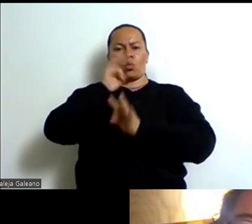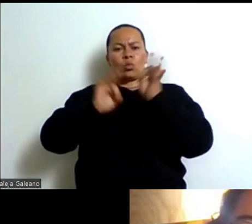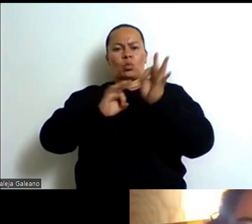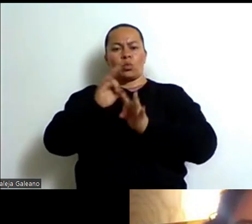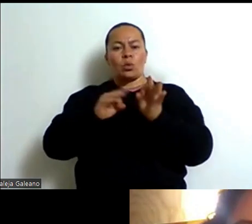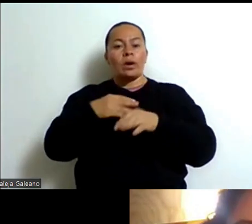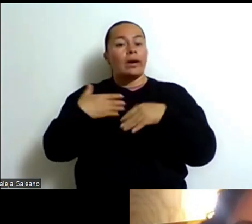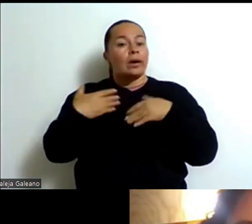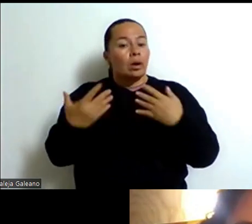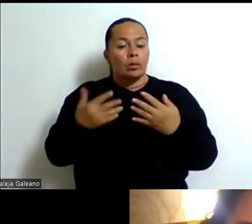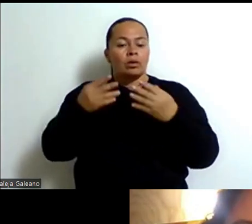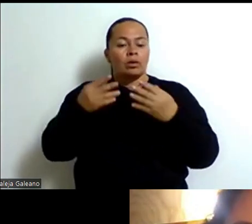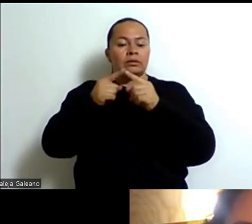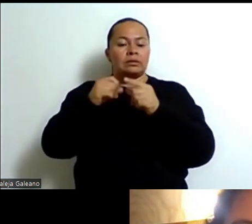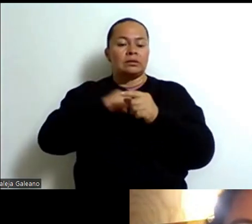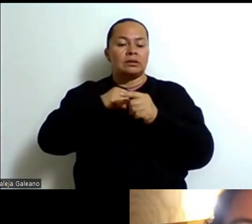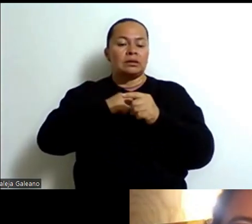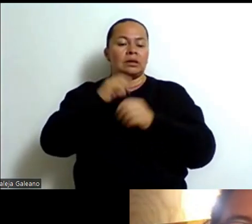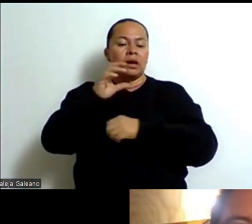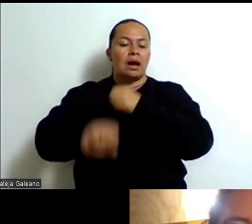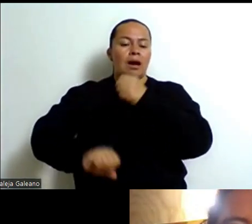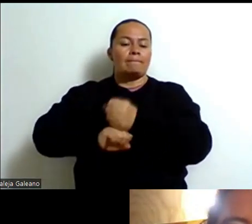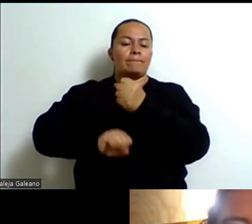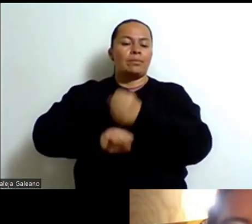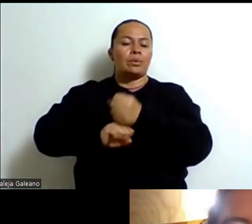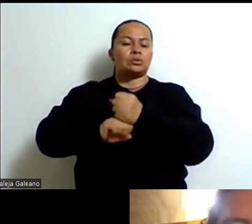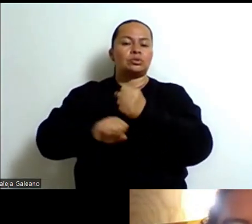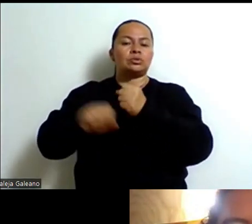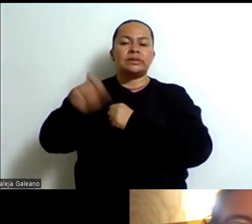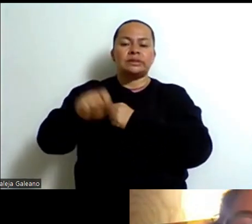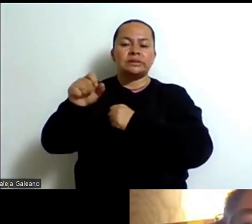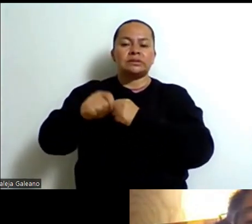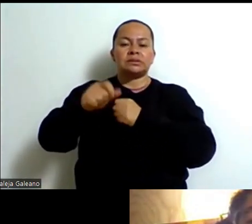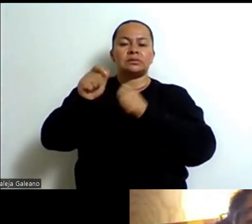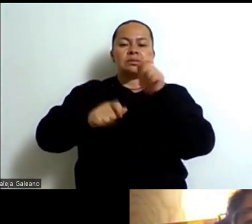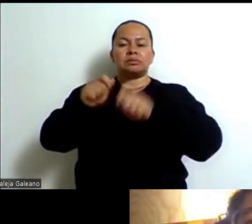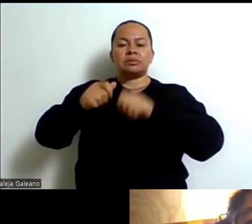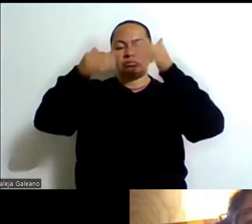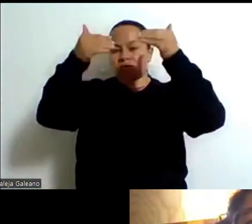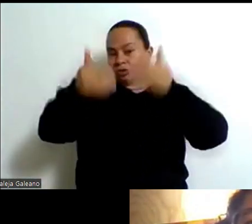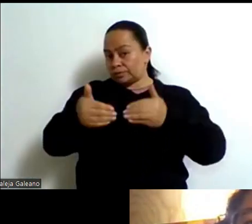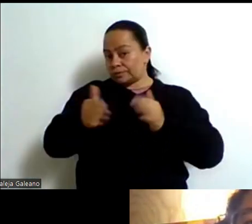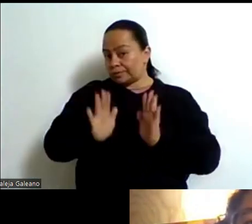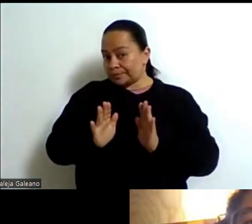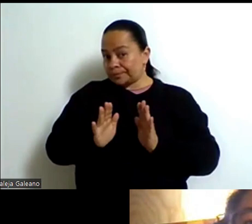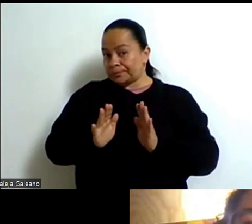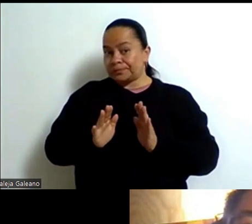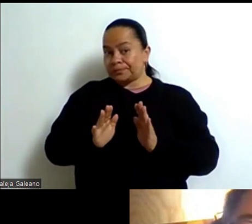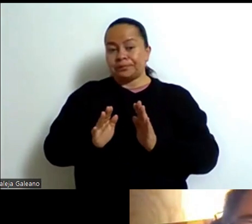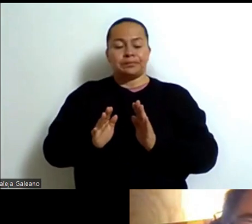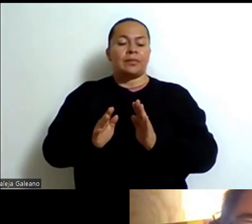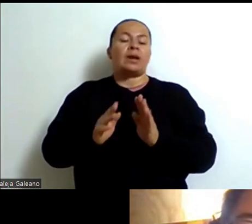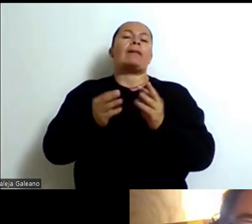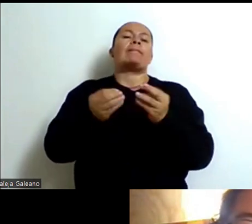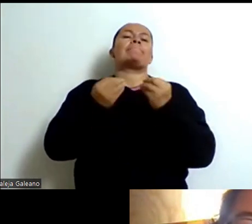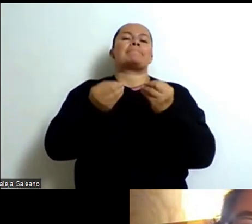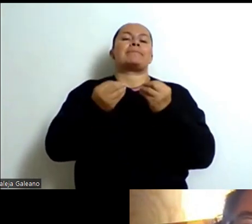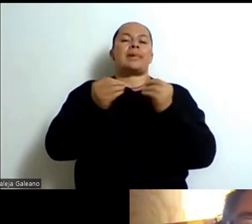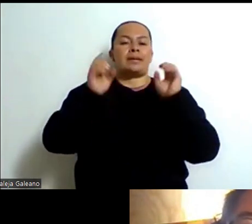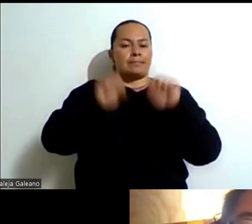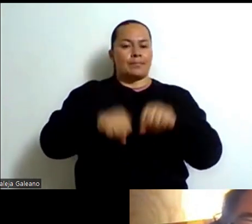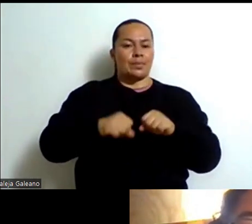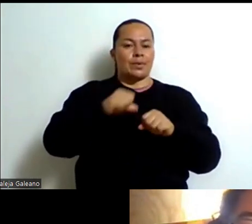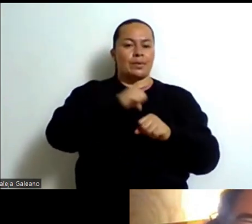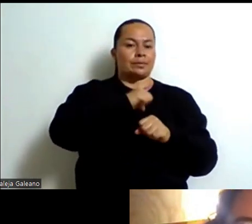Qué tipo de apoyo requerimos las personas con discapacidad eh Para poder tener